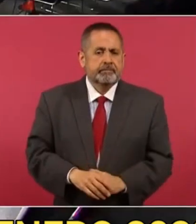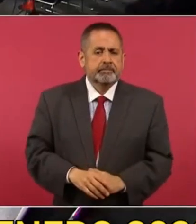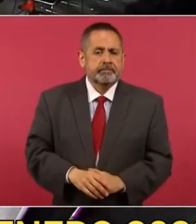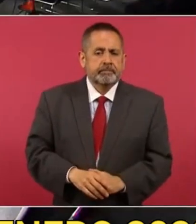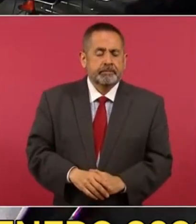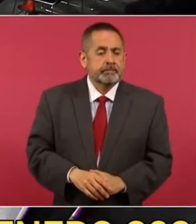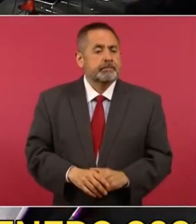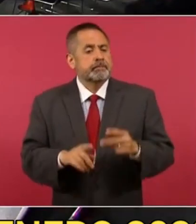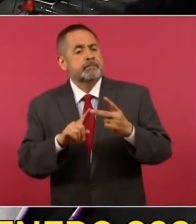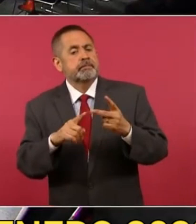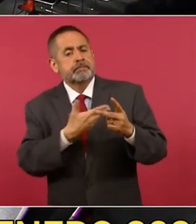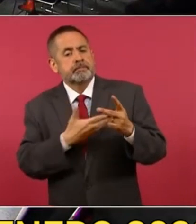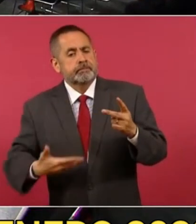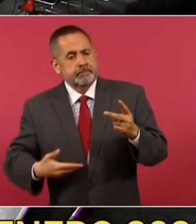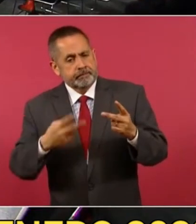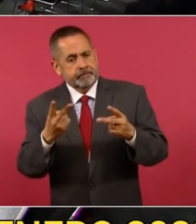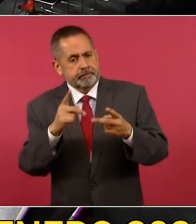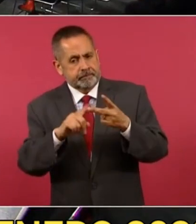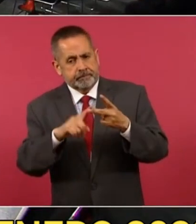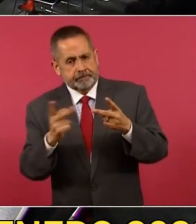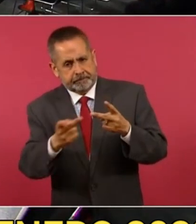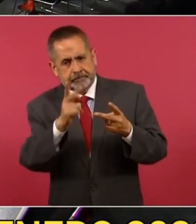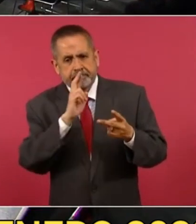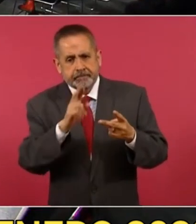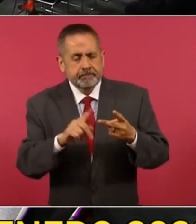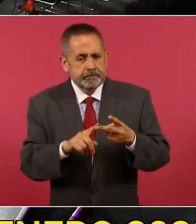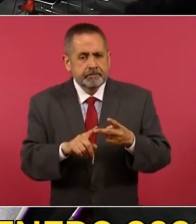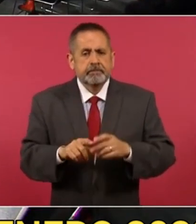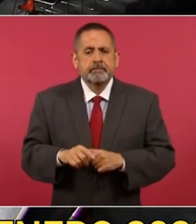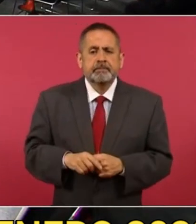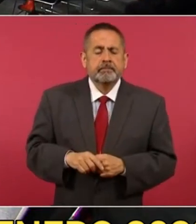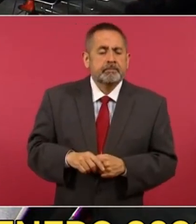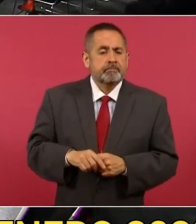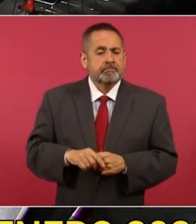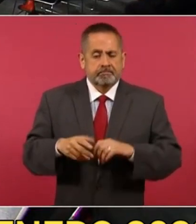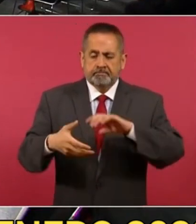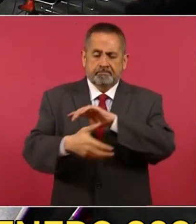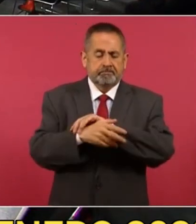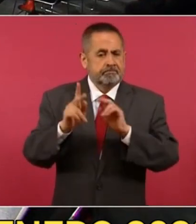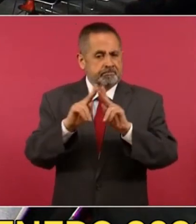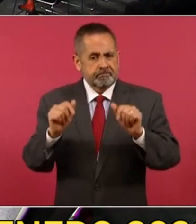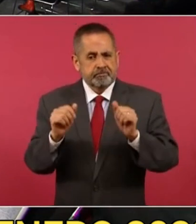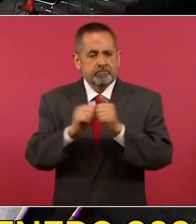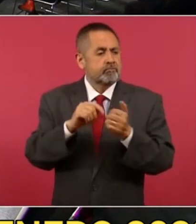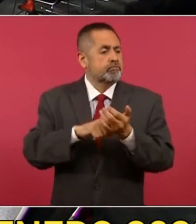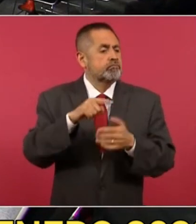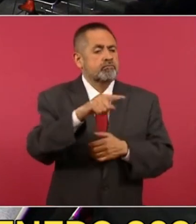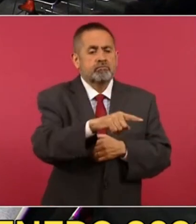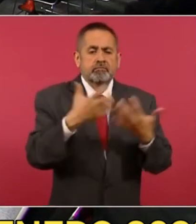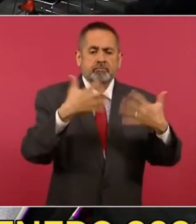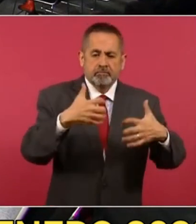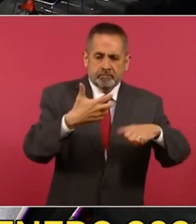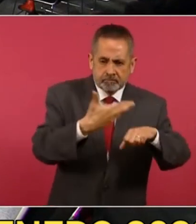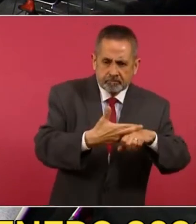Presidente, en un segundo tema, con el tema del PASIC, el acuerdo que usted llevó con los empresarios,